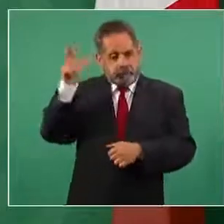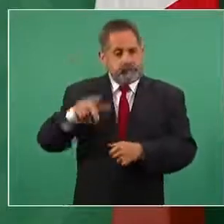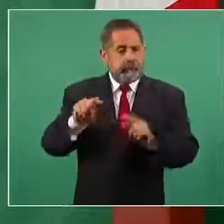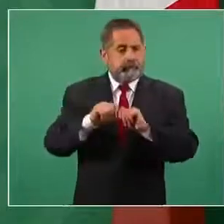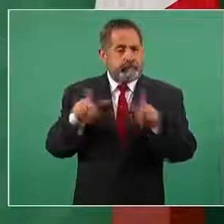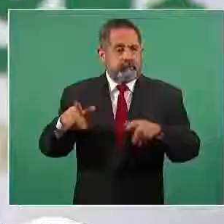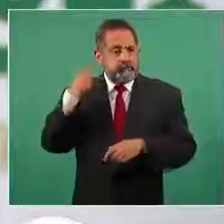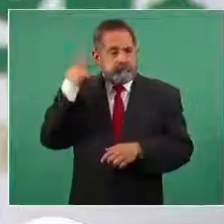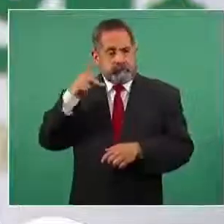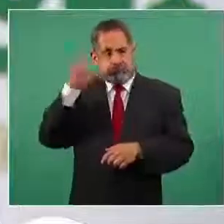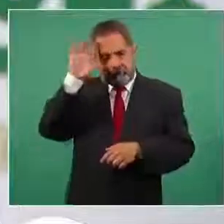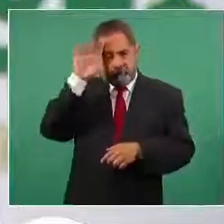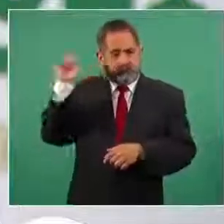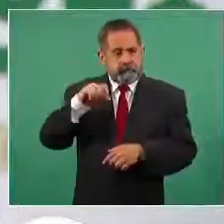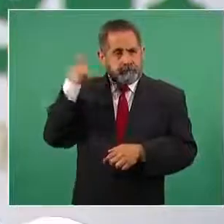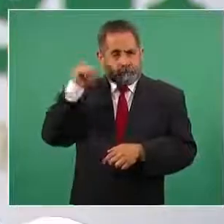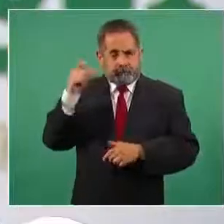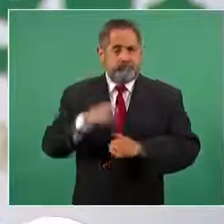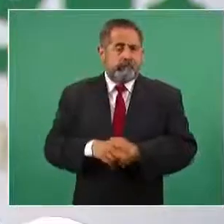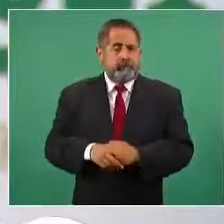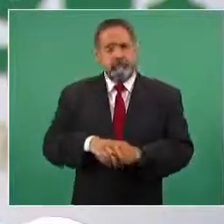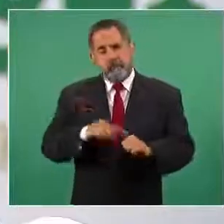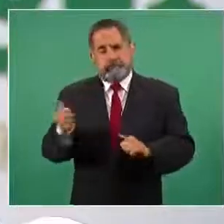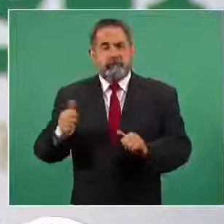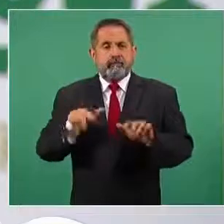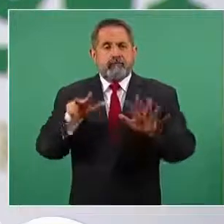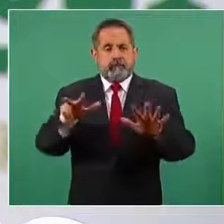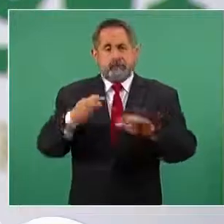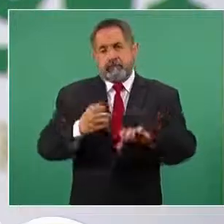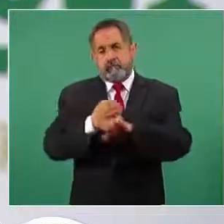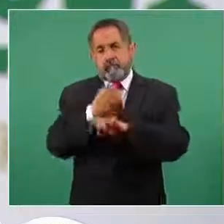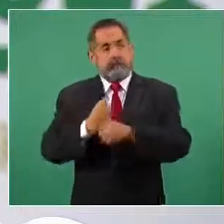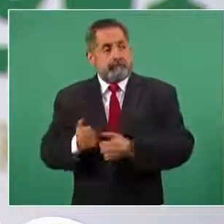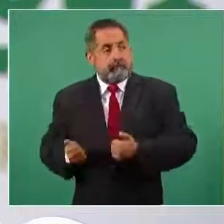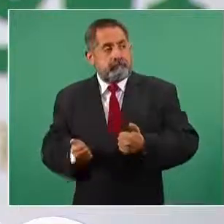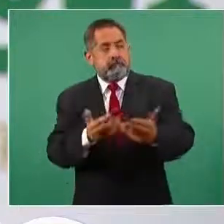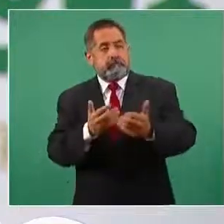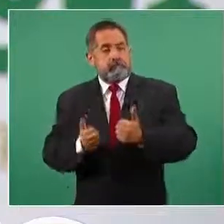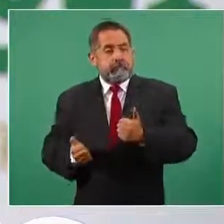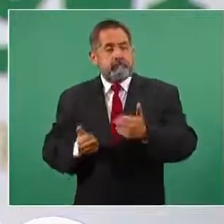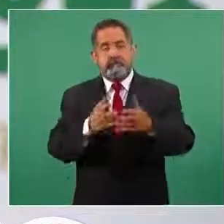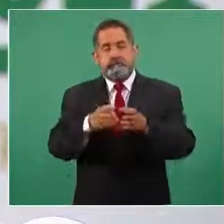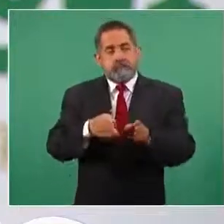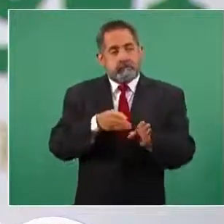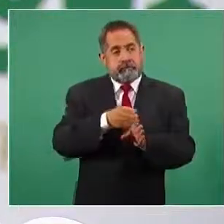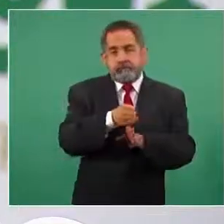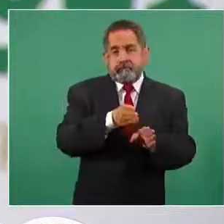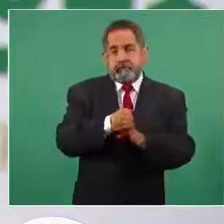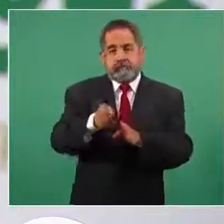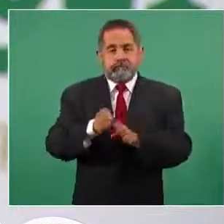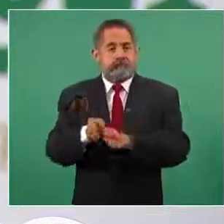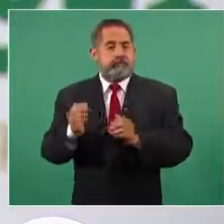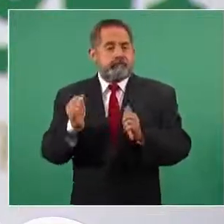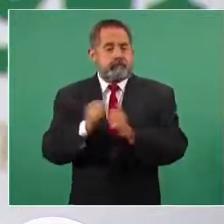Puebla, Morelos, Querétaro. 18 estados se les llevó a través de siete rutas organizadas